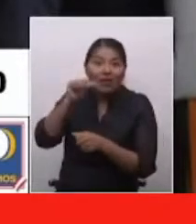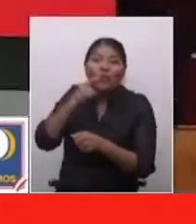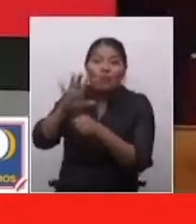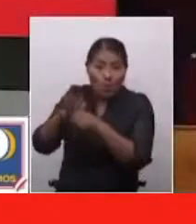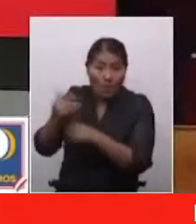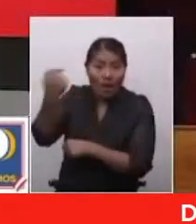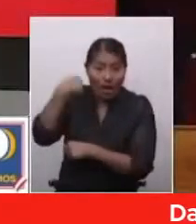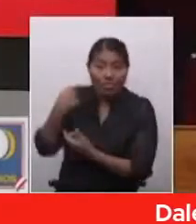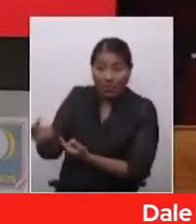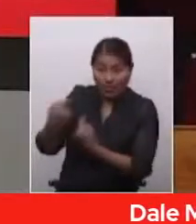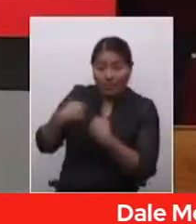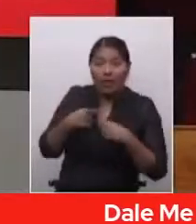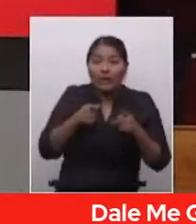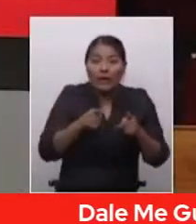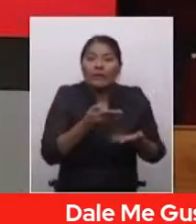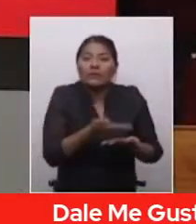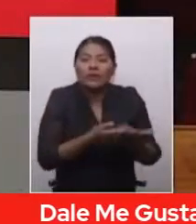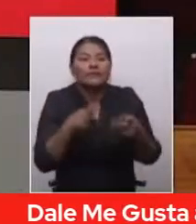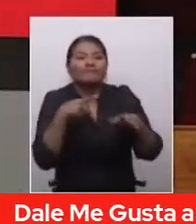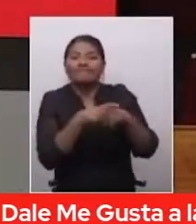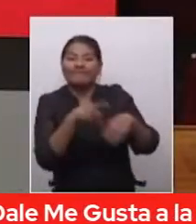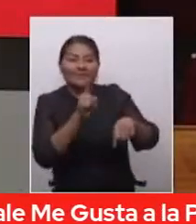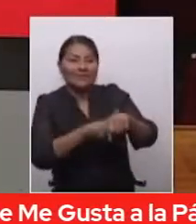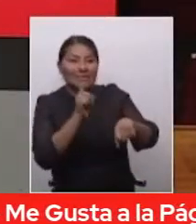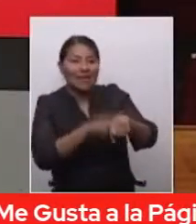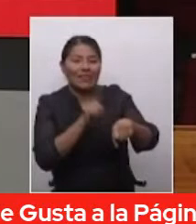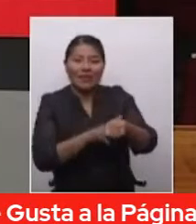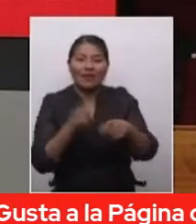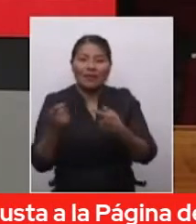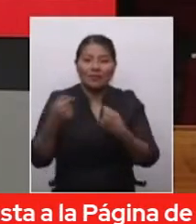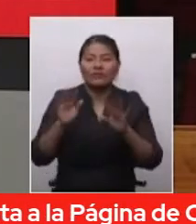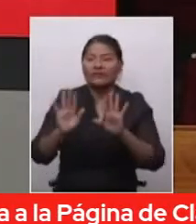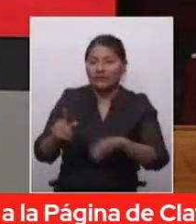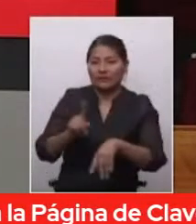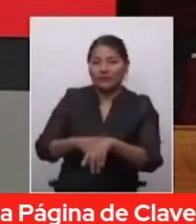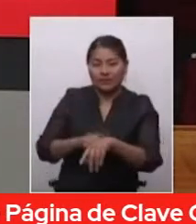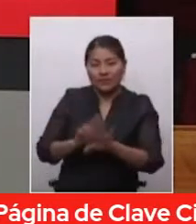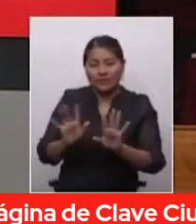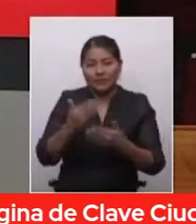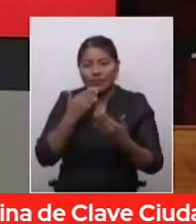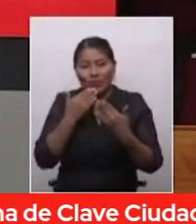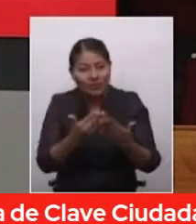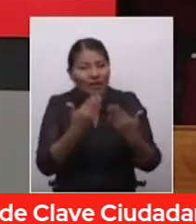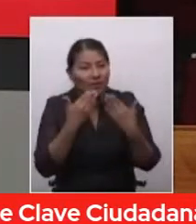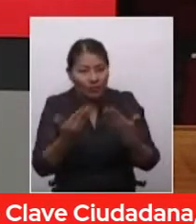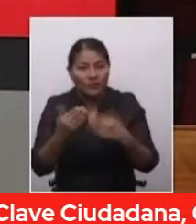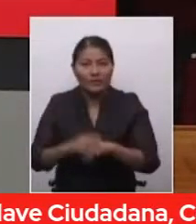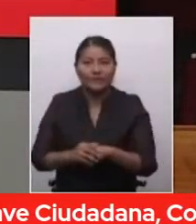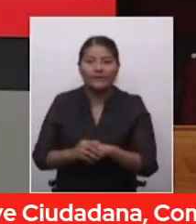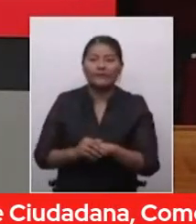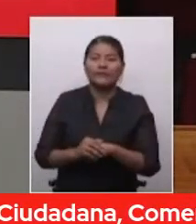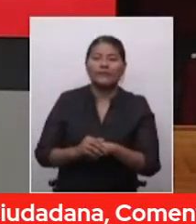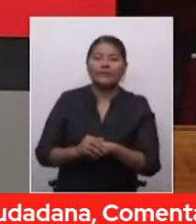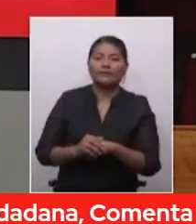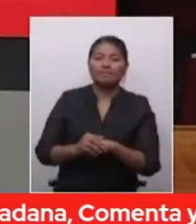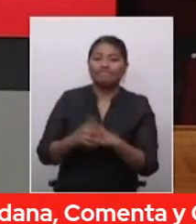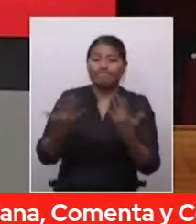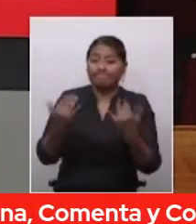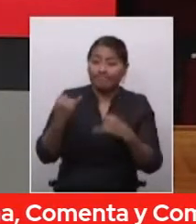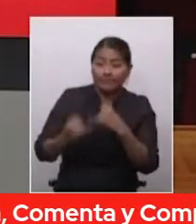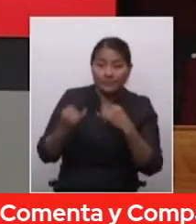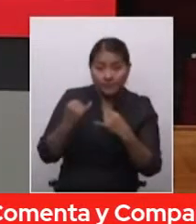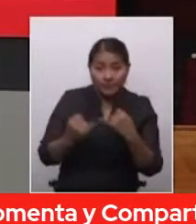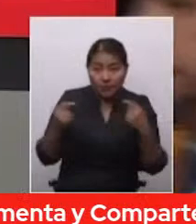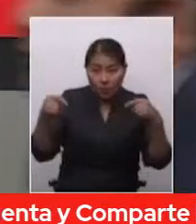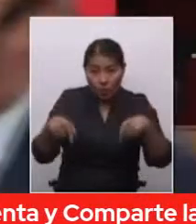dar un disclaimer. Tiempo, tiempo, candidato. Tiempo, candidato. Muchas tiempo. Gracias. Tiempo, muchas gracias. Y así bien. Llegamos al final entonces. Estamos